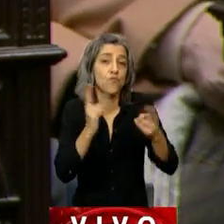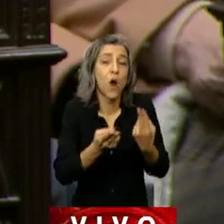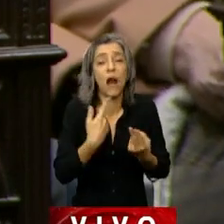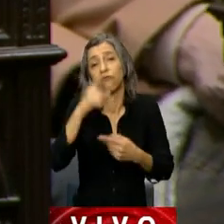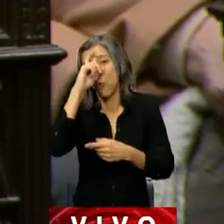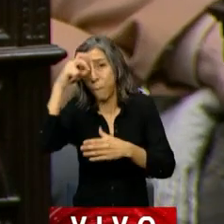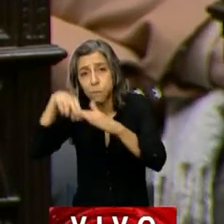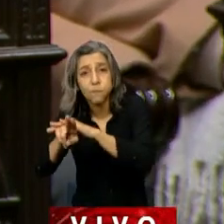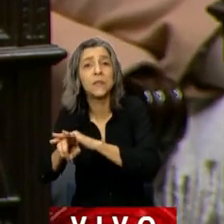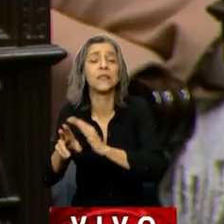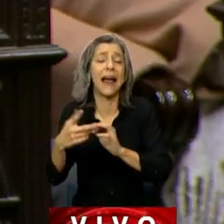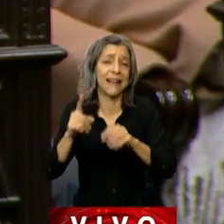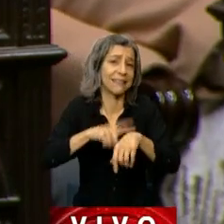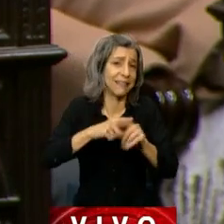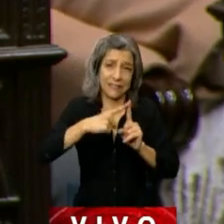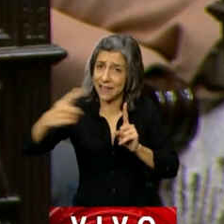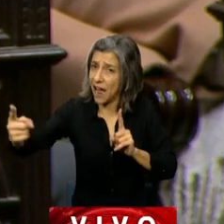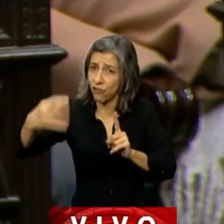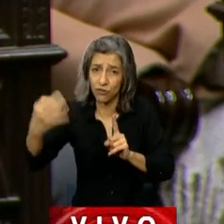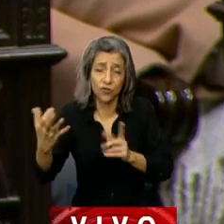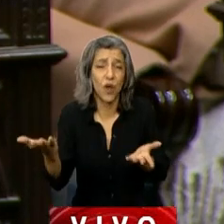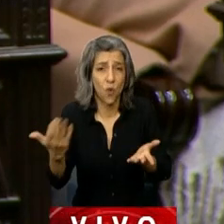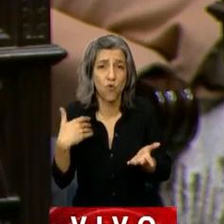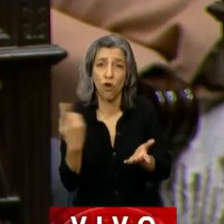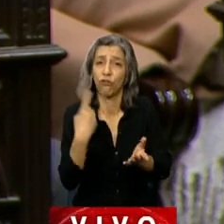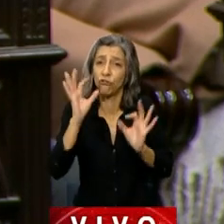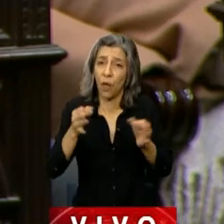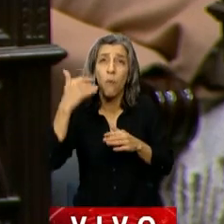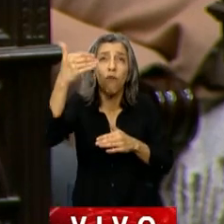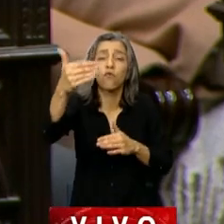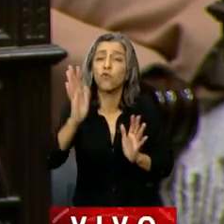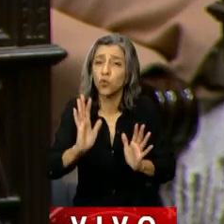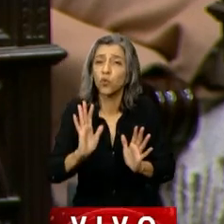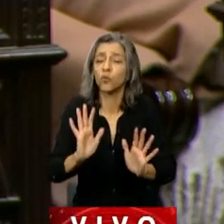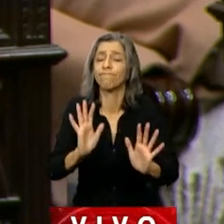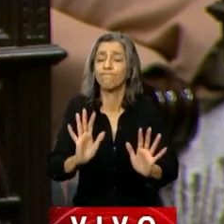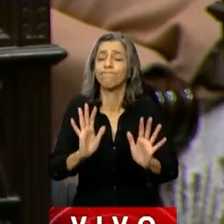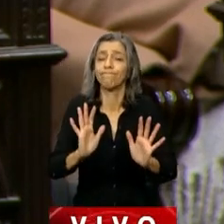hospitalizaciones, largo tiempo de hospitalización y, por supuesto, como consecuencia de esto,